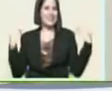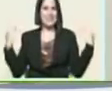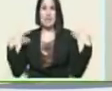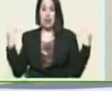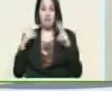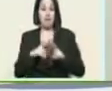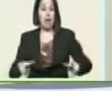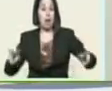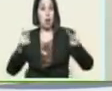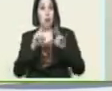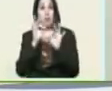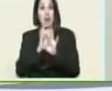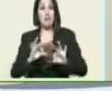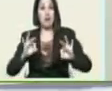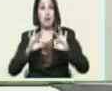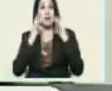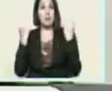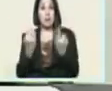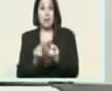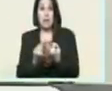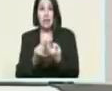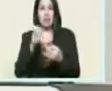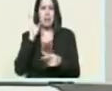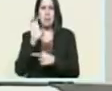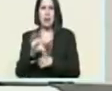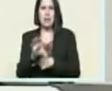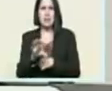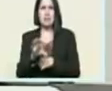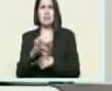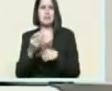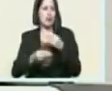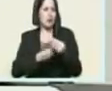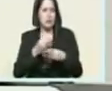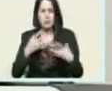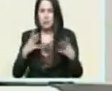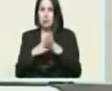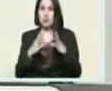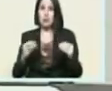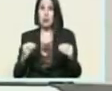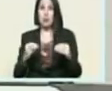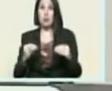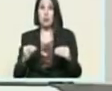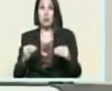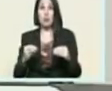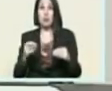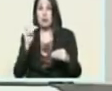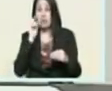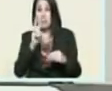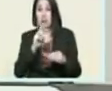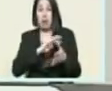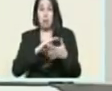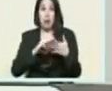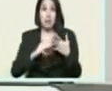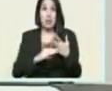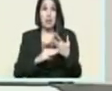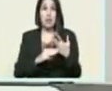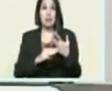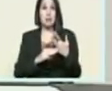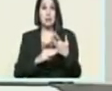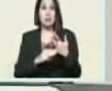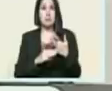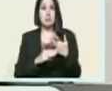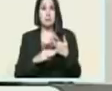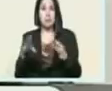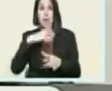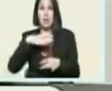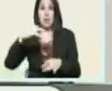de la familia, del valor del país. Por eso hacemos todo, para que desde el punto de vista material